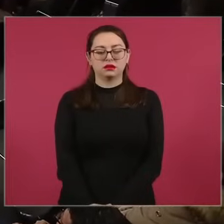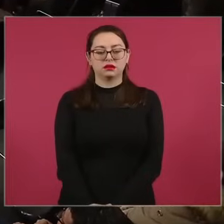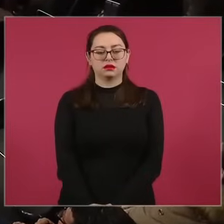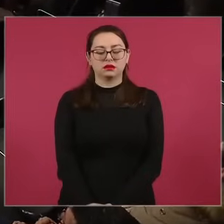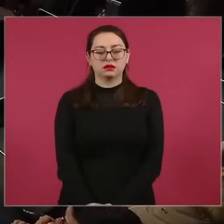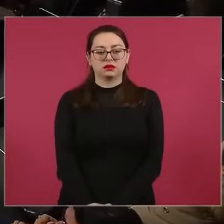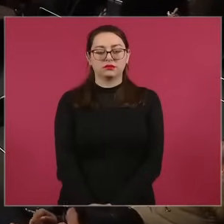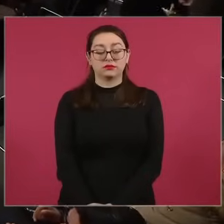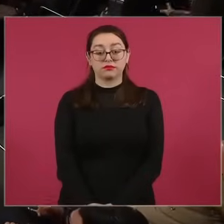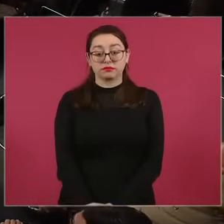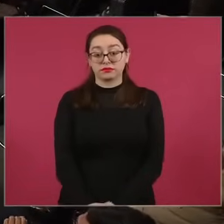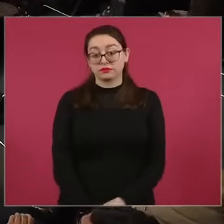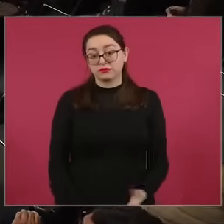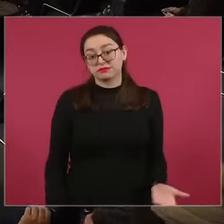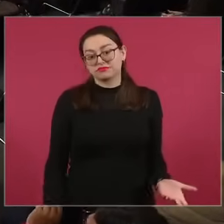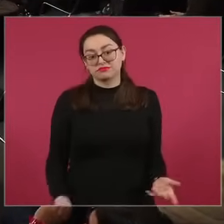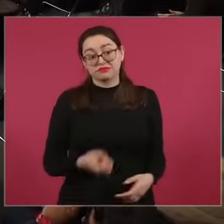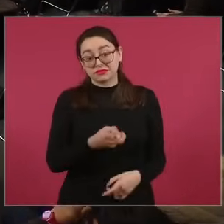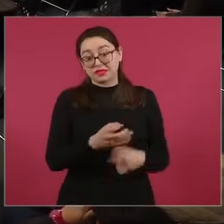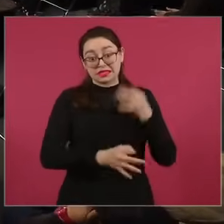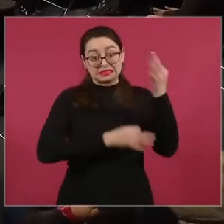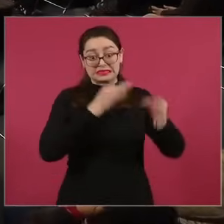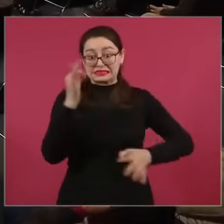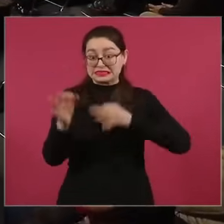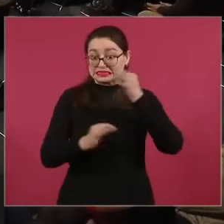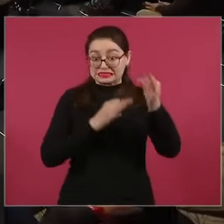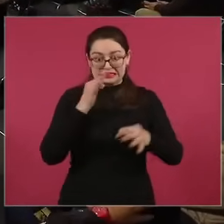Y todo esto es